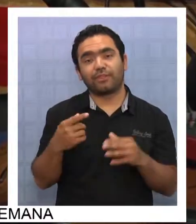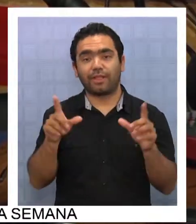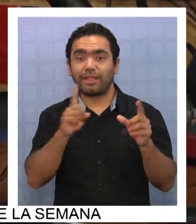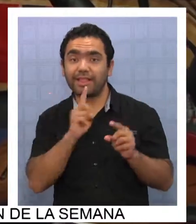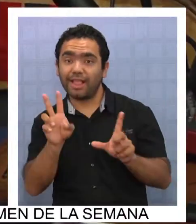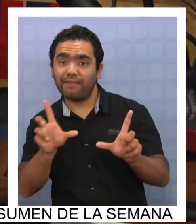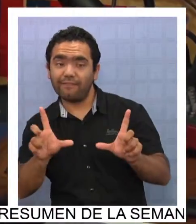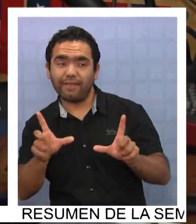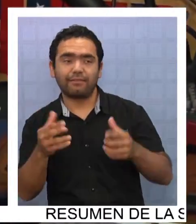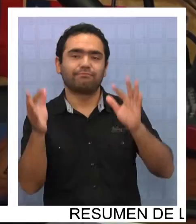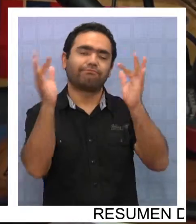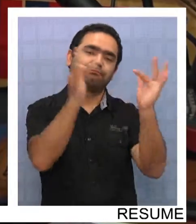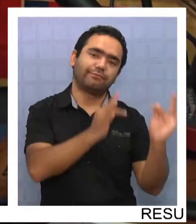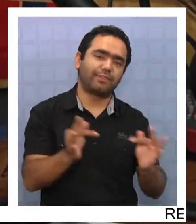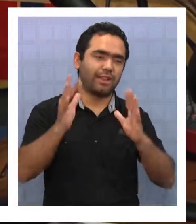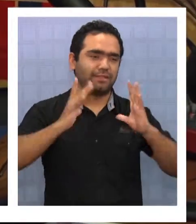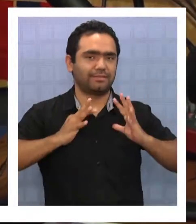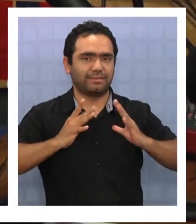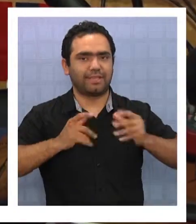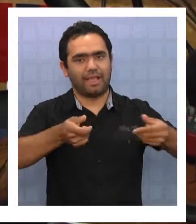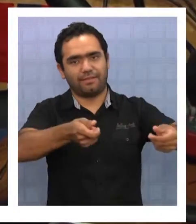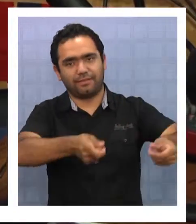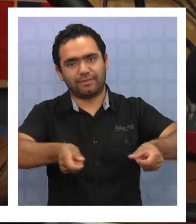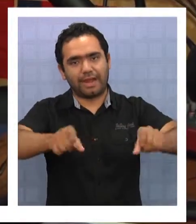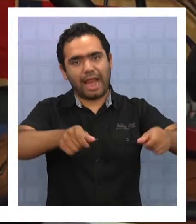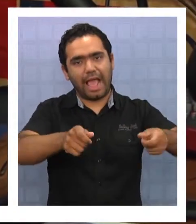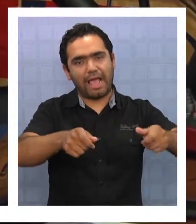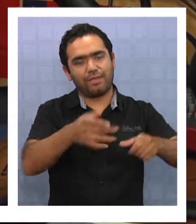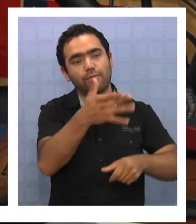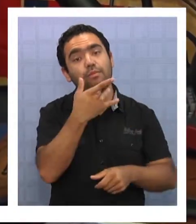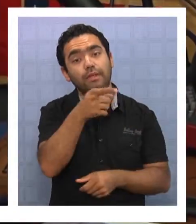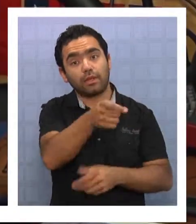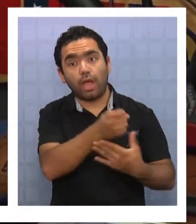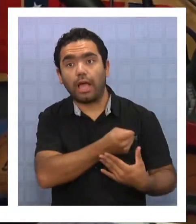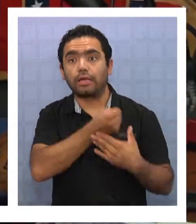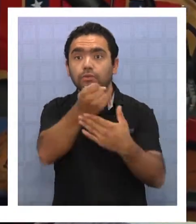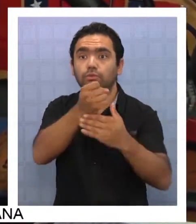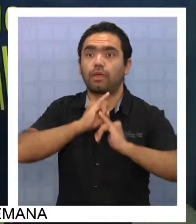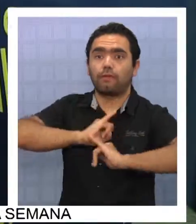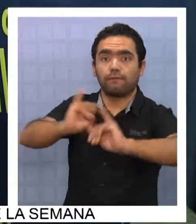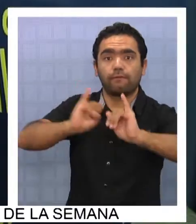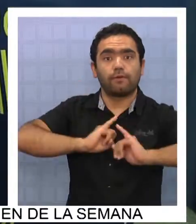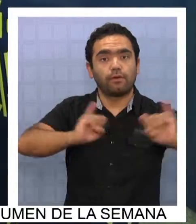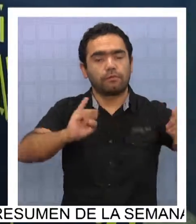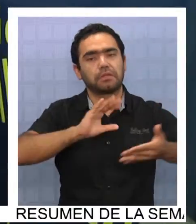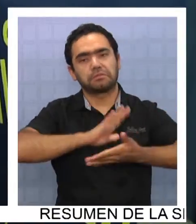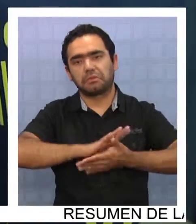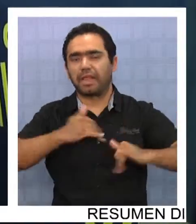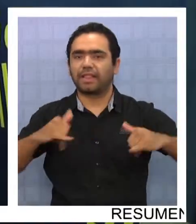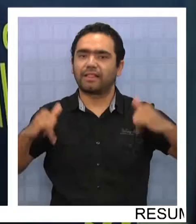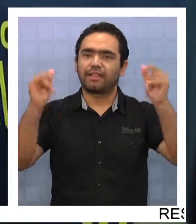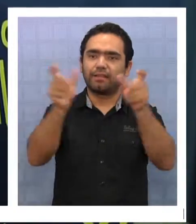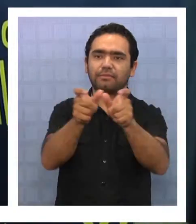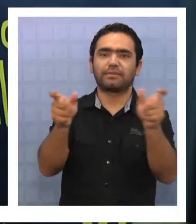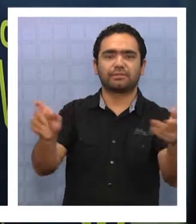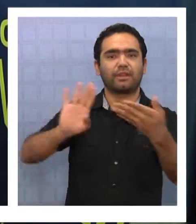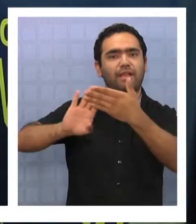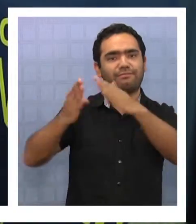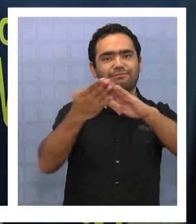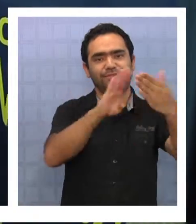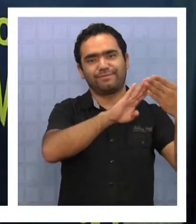y todos quienes trabajan en radio y que son un gran aporte para mantener informada y entretenida a la comunidad.